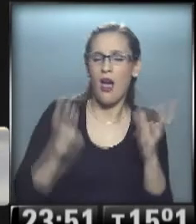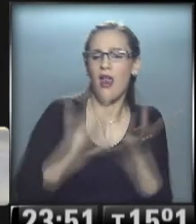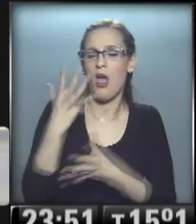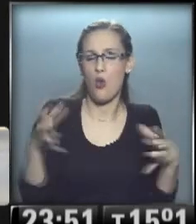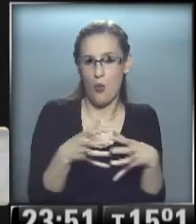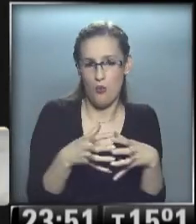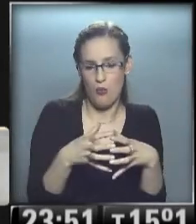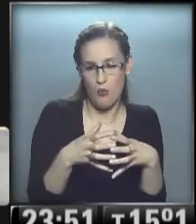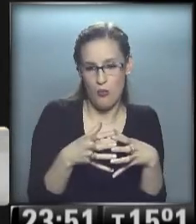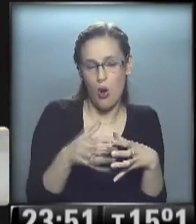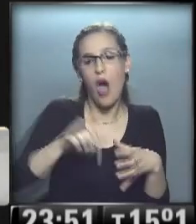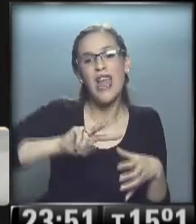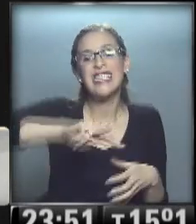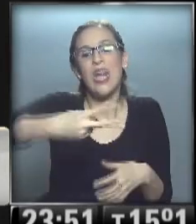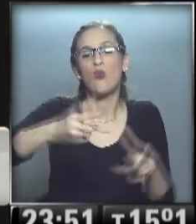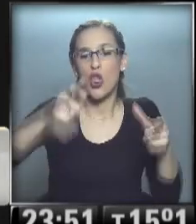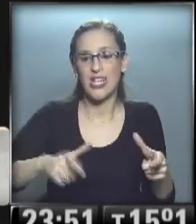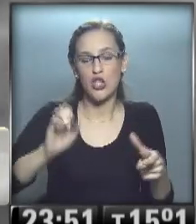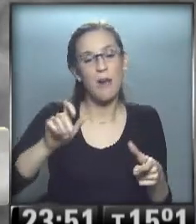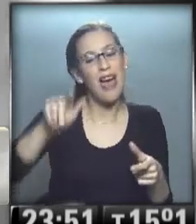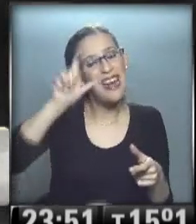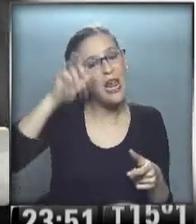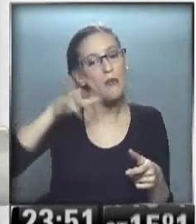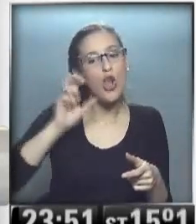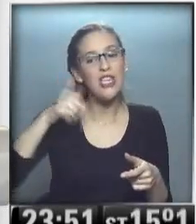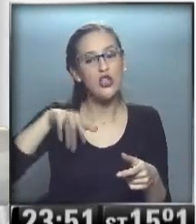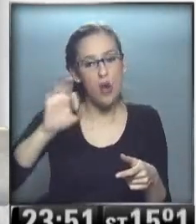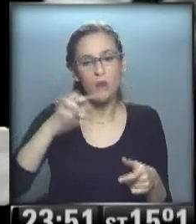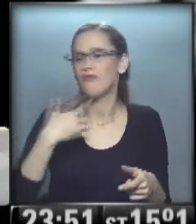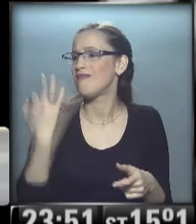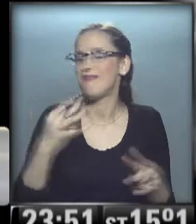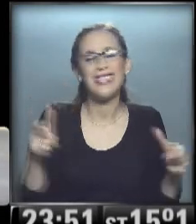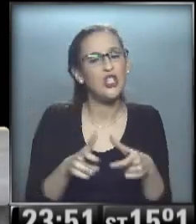acaban de lanzar su segundo disco llamado Remolino. La verdad, es un muy buen disco